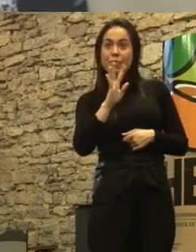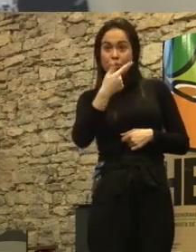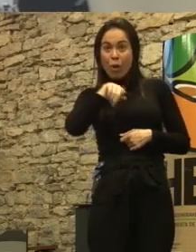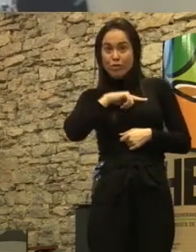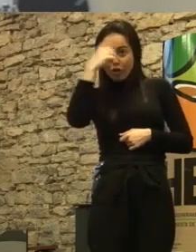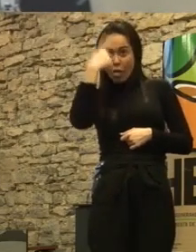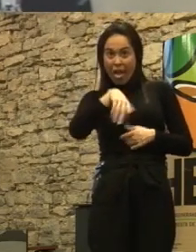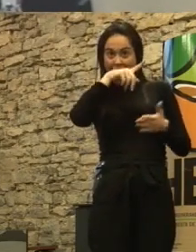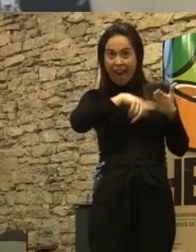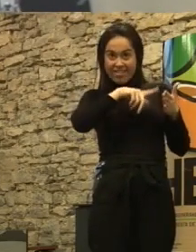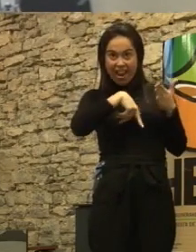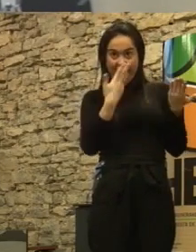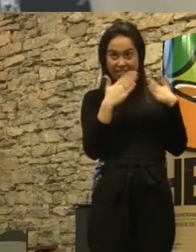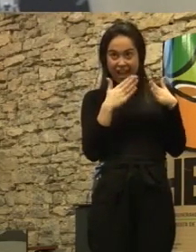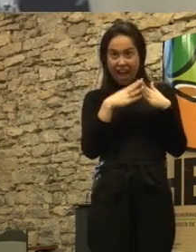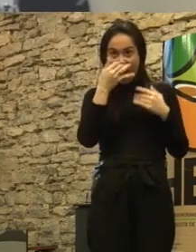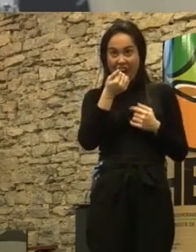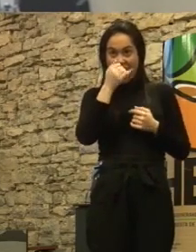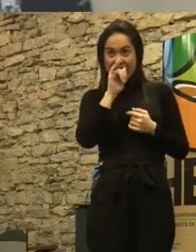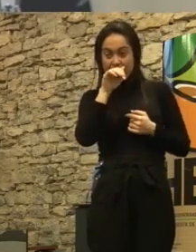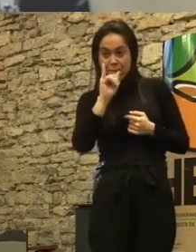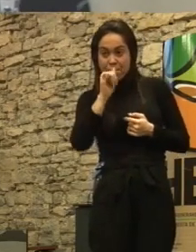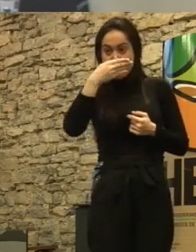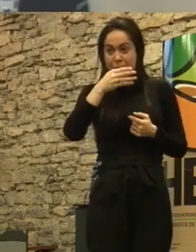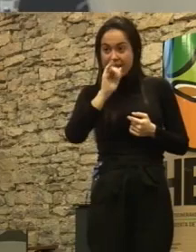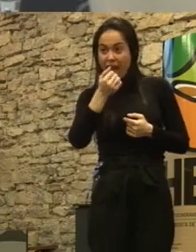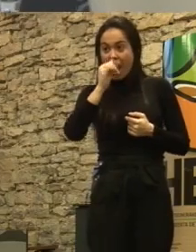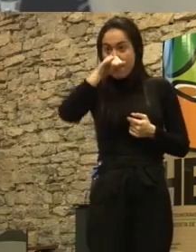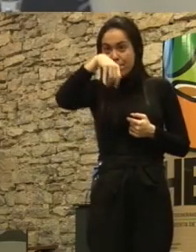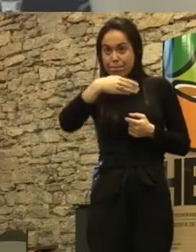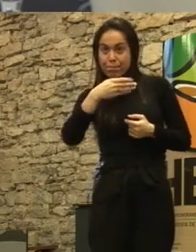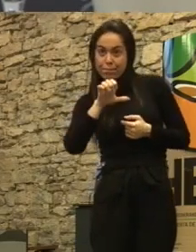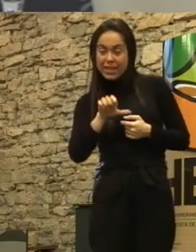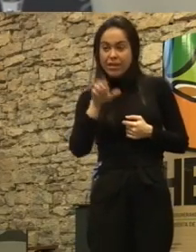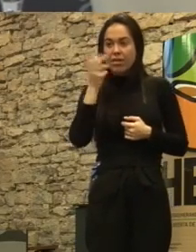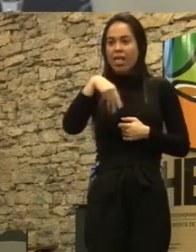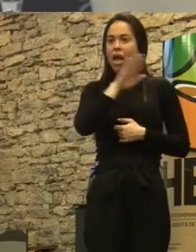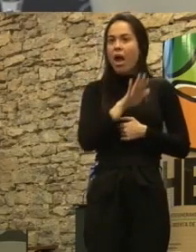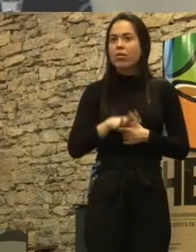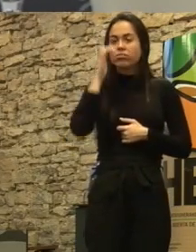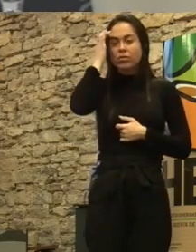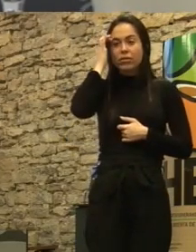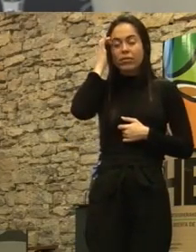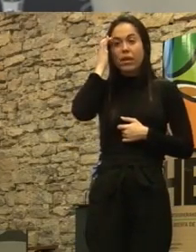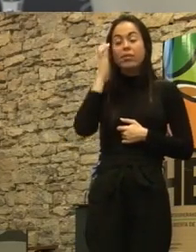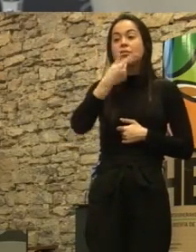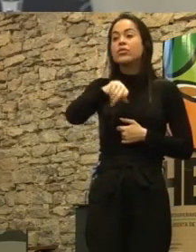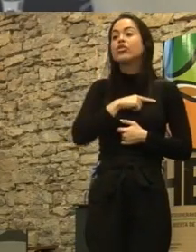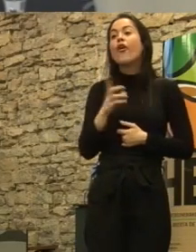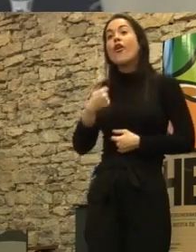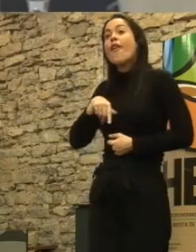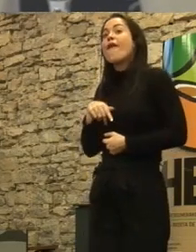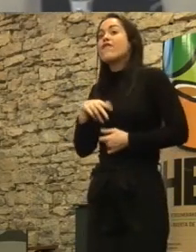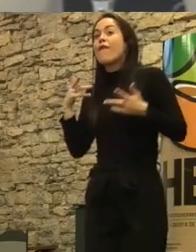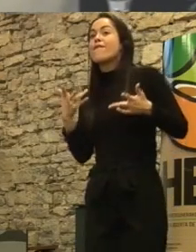el Airbnb tiene una mentalidad de ir a extractar el valor de un barrio y gentrificar. Airbnb